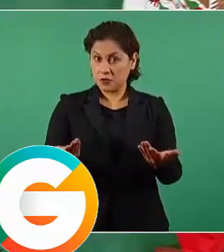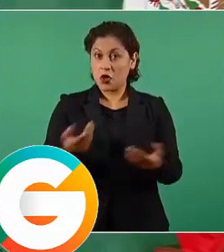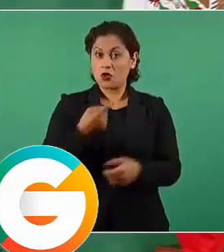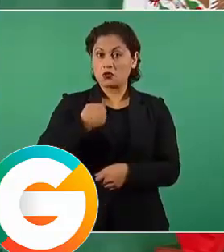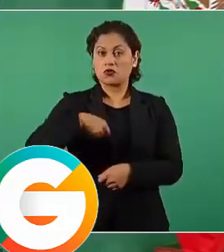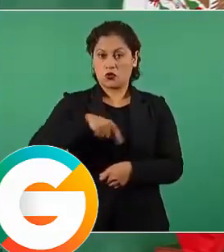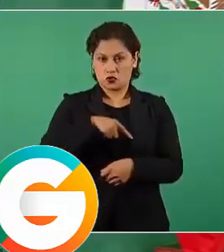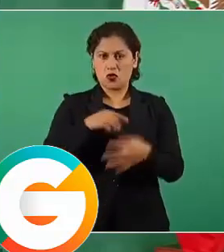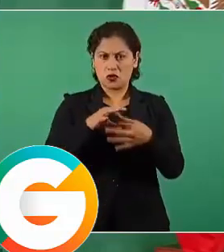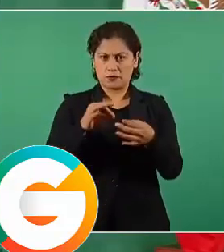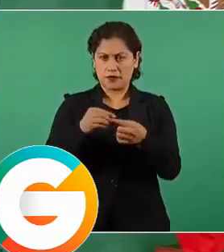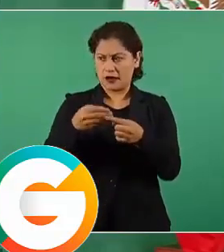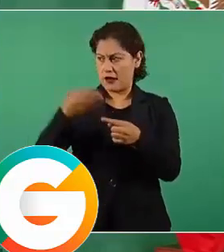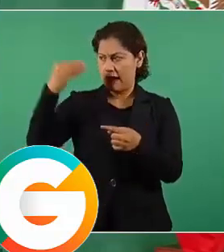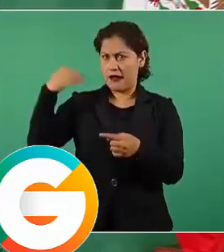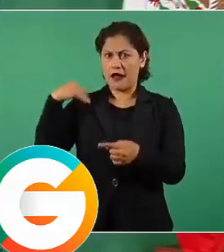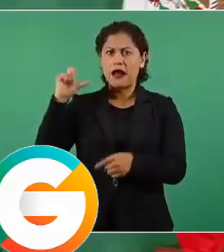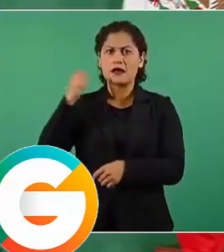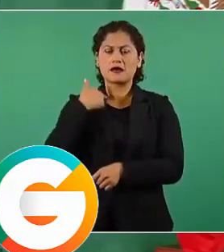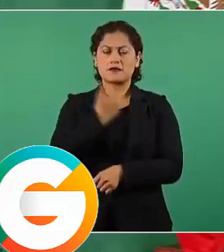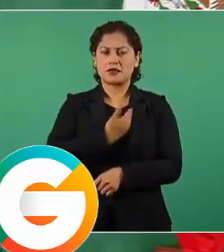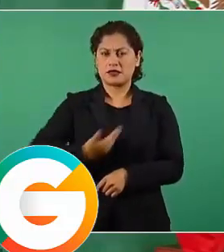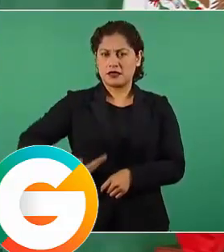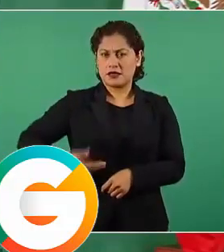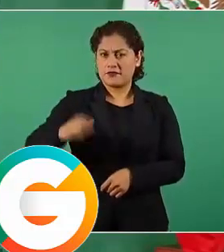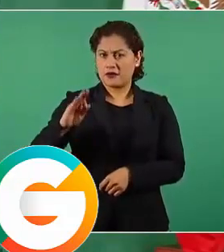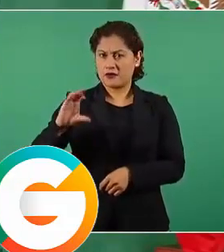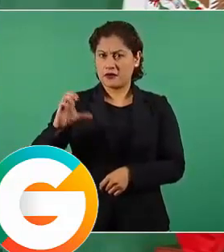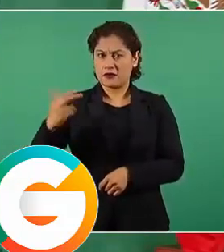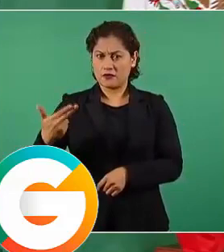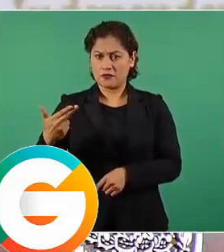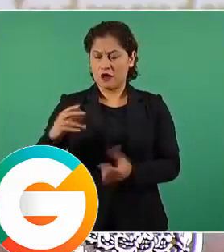sexenio de Calderón, violencia,